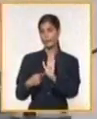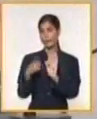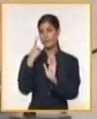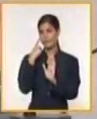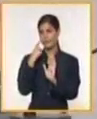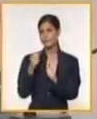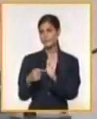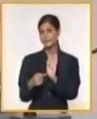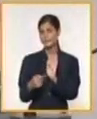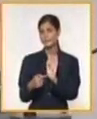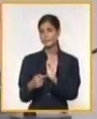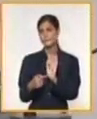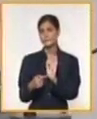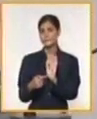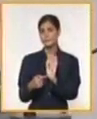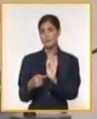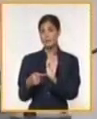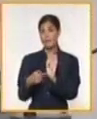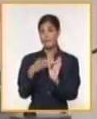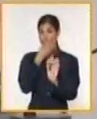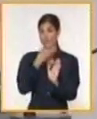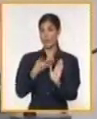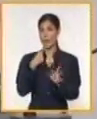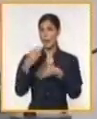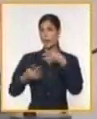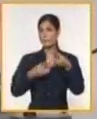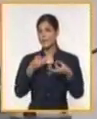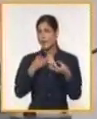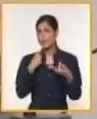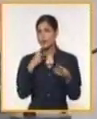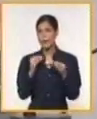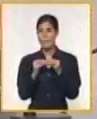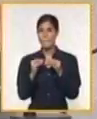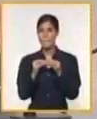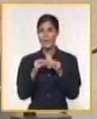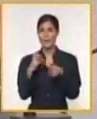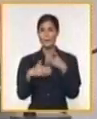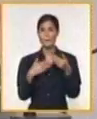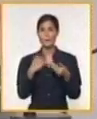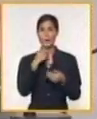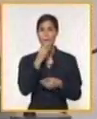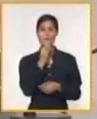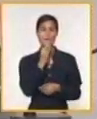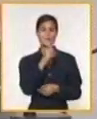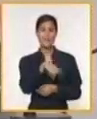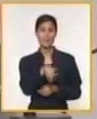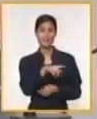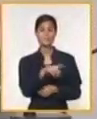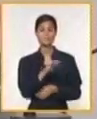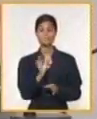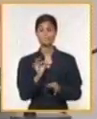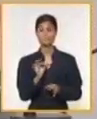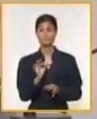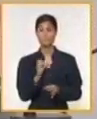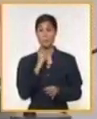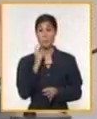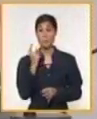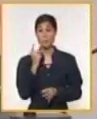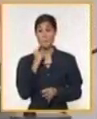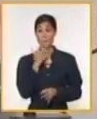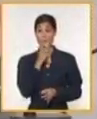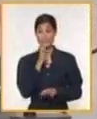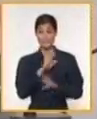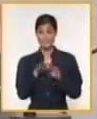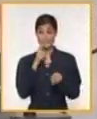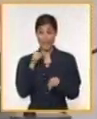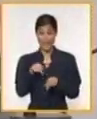Filo, un video precisamente de Fidel hablando sobre esto, que parece, dicho profético. A las 7 de la noche cuando estábamos comenzando la